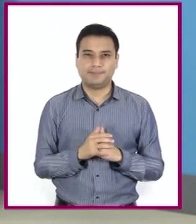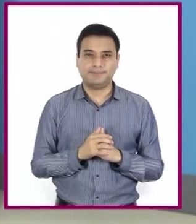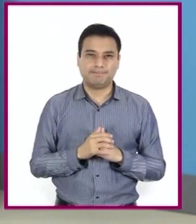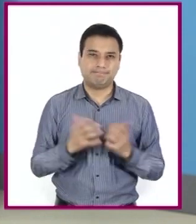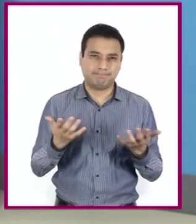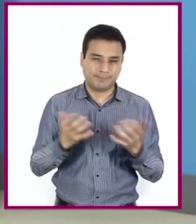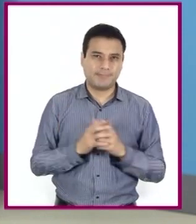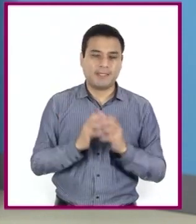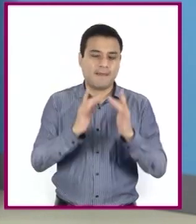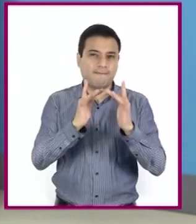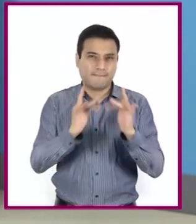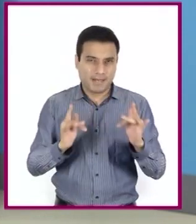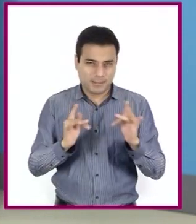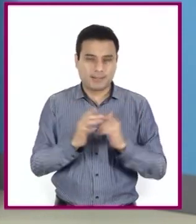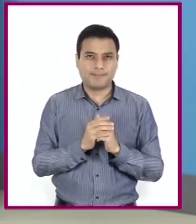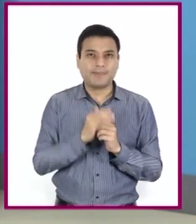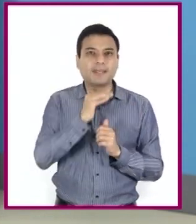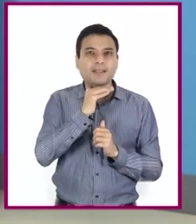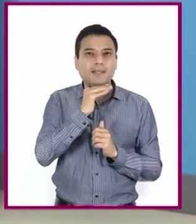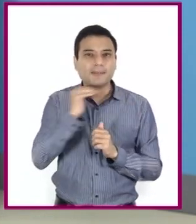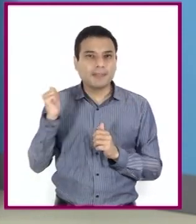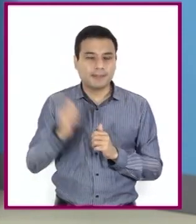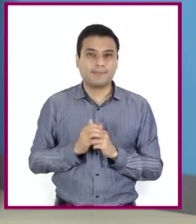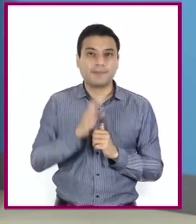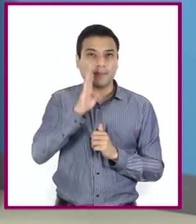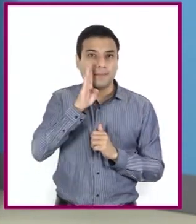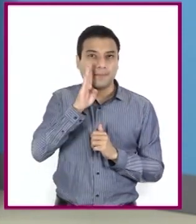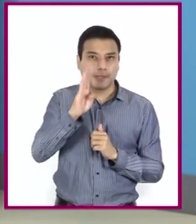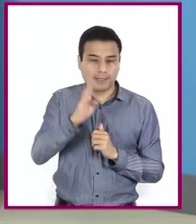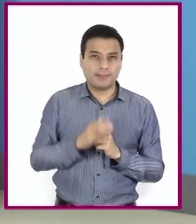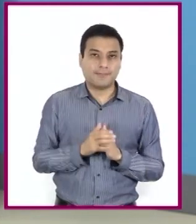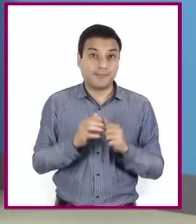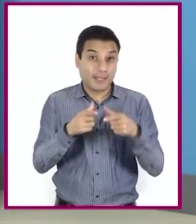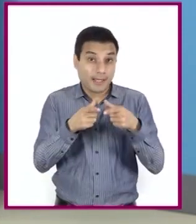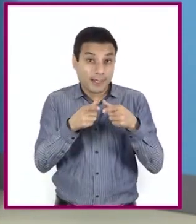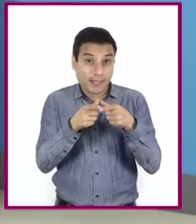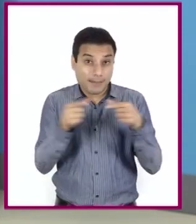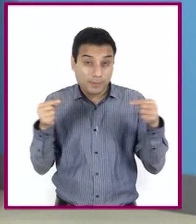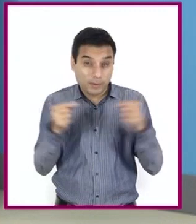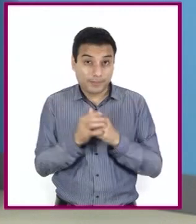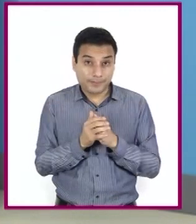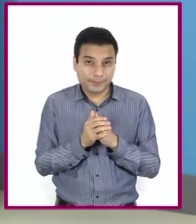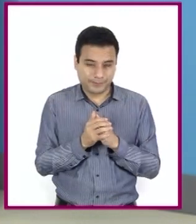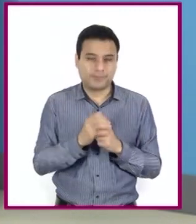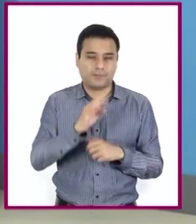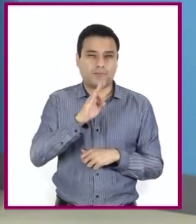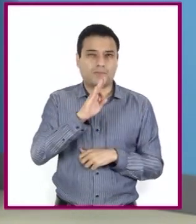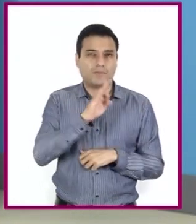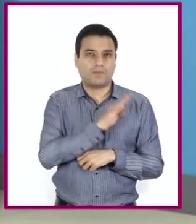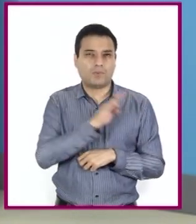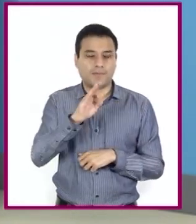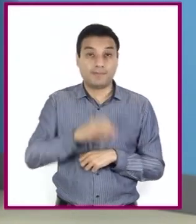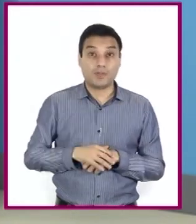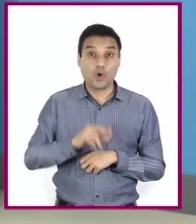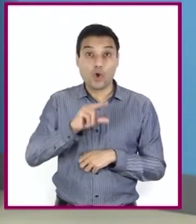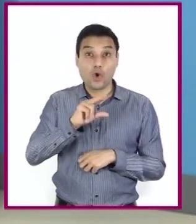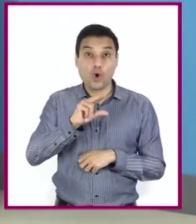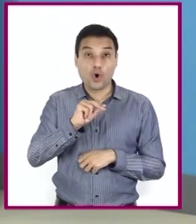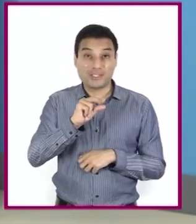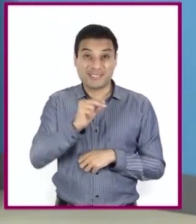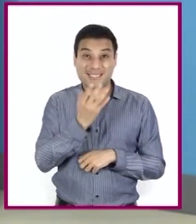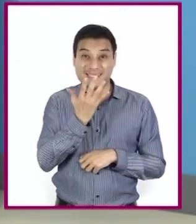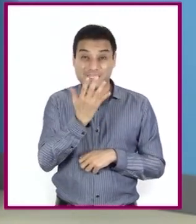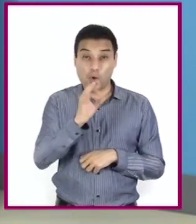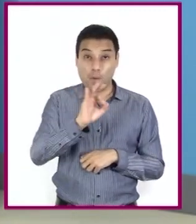Francia, Alemania, Bélgica y Japón llegaron a dominar 85%